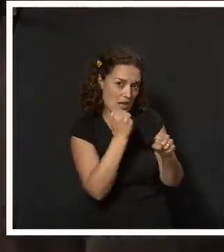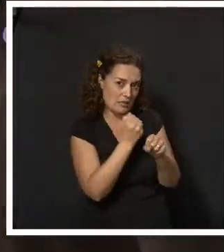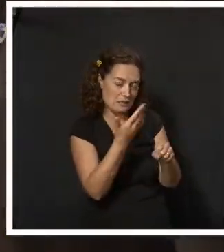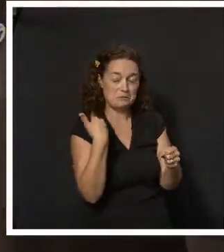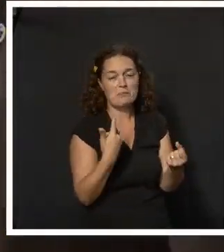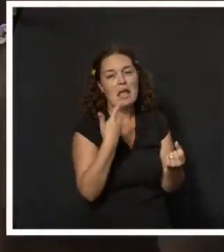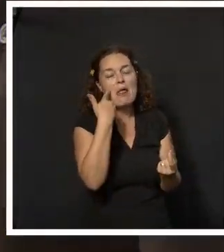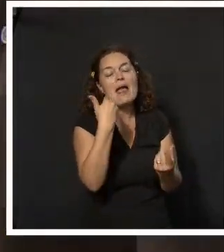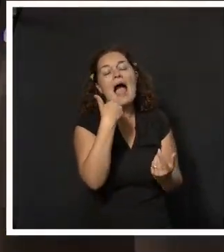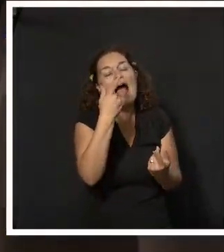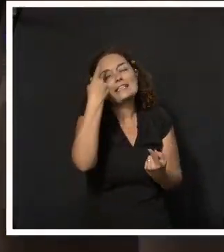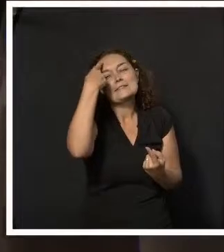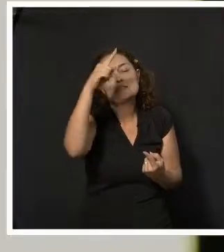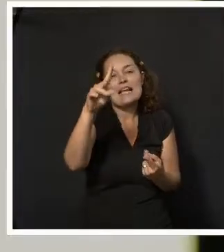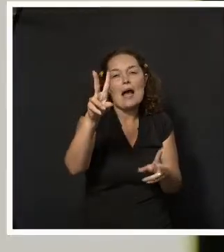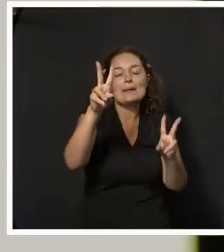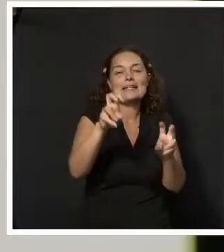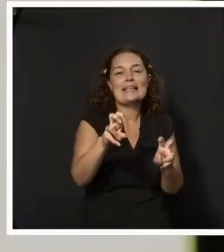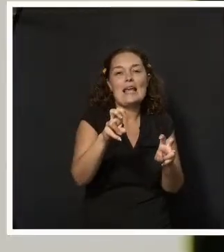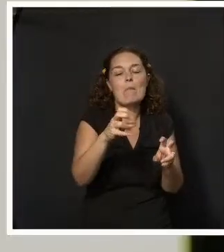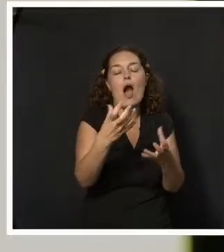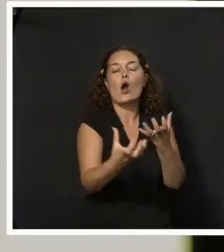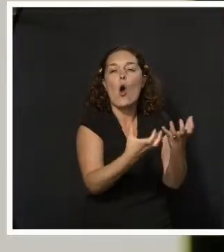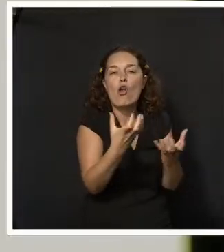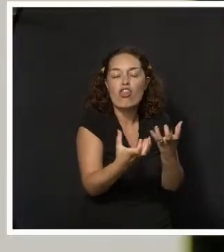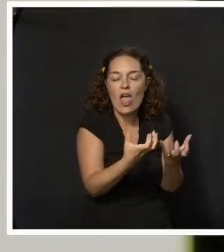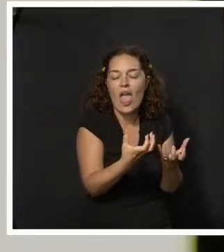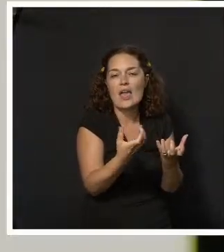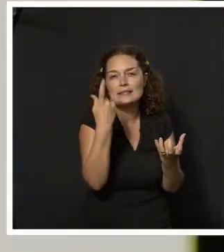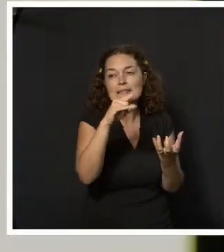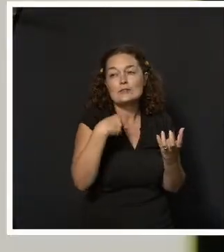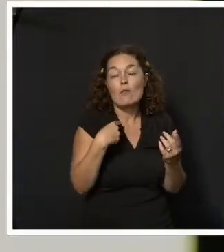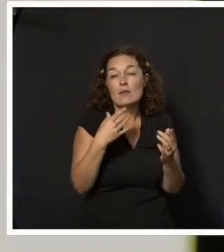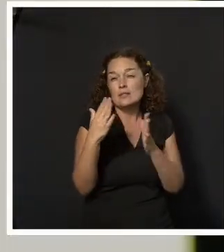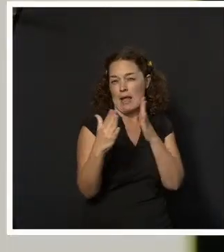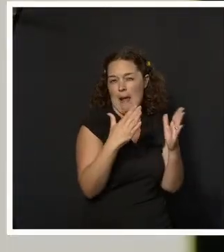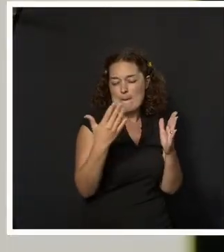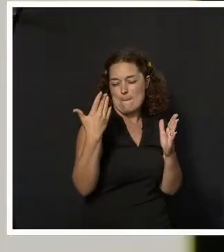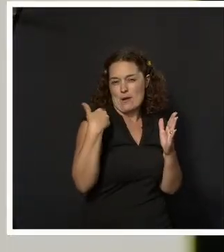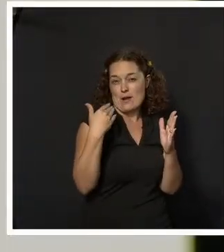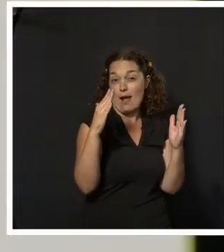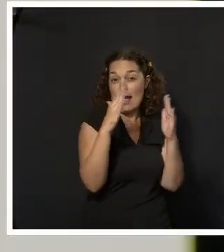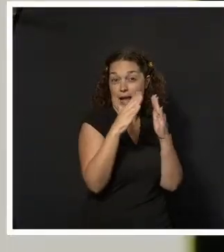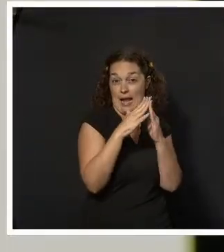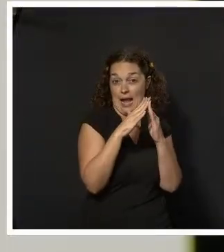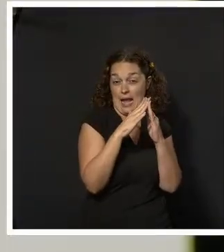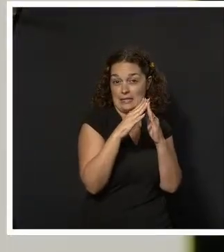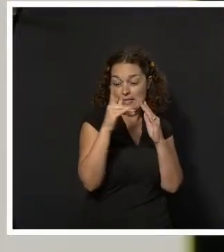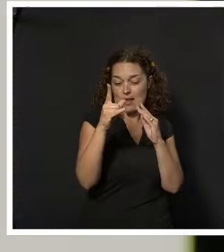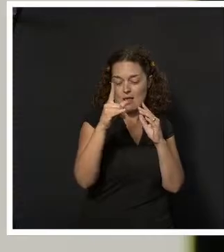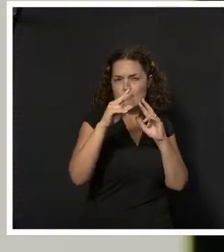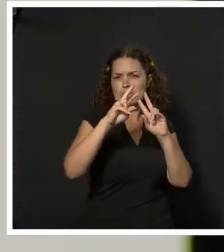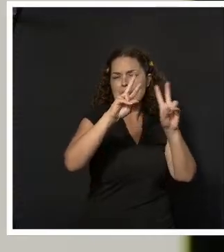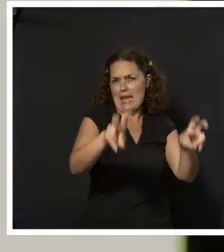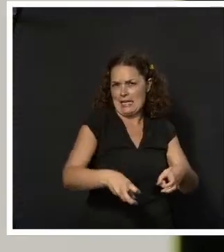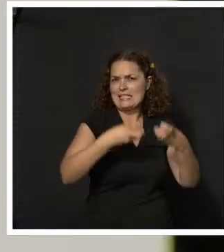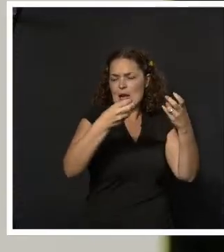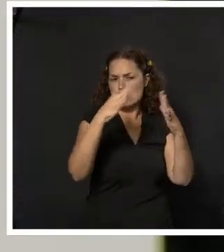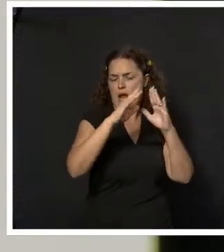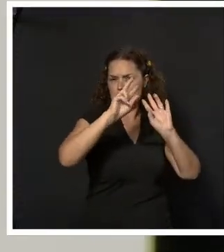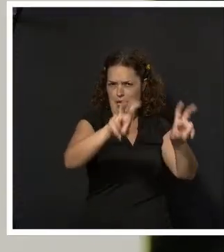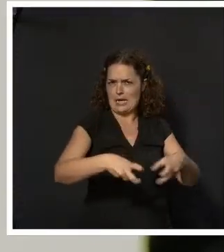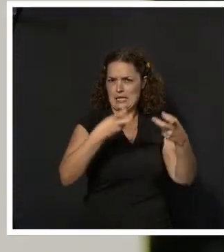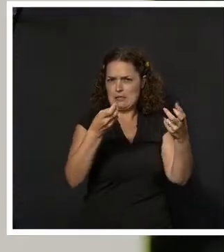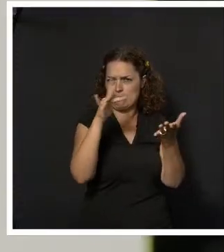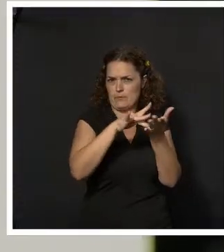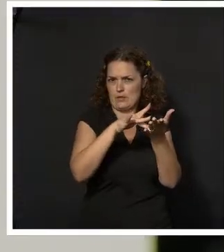ciertas nociones así de cocer y tal no entonces durante una época la casa de sustancia se le restauraron un restauramos esa